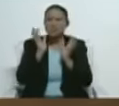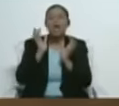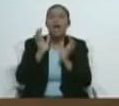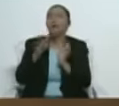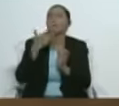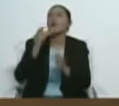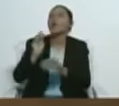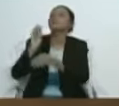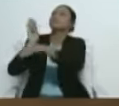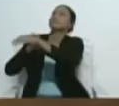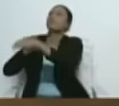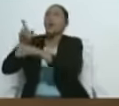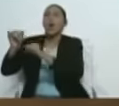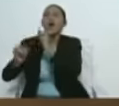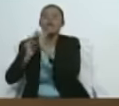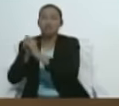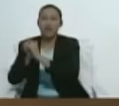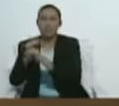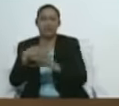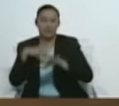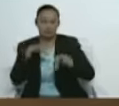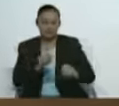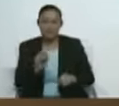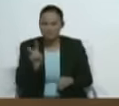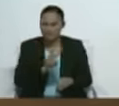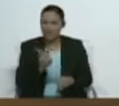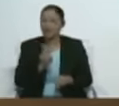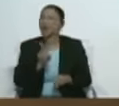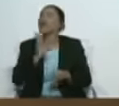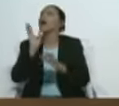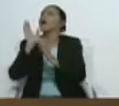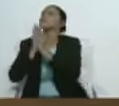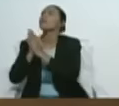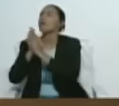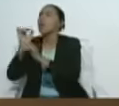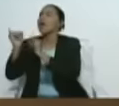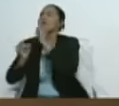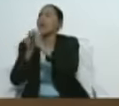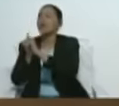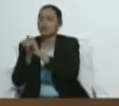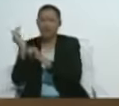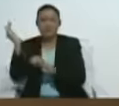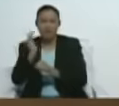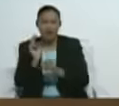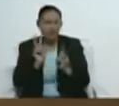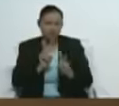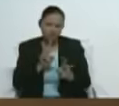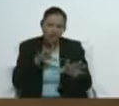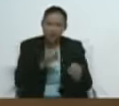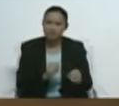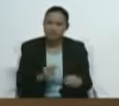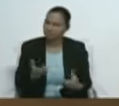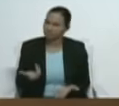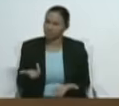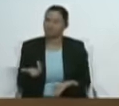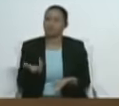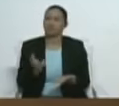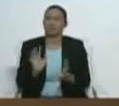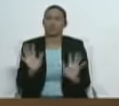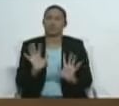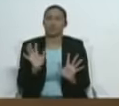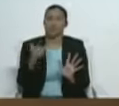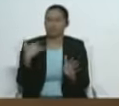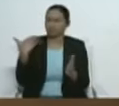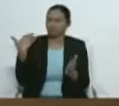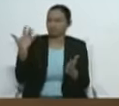para que intervenga en Venezuela para que invada para que ocupe la nación como si fuera poco el daño hecho hasta la fecha